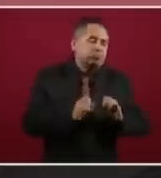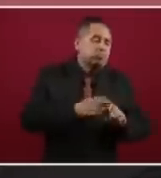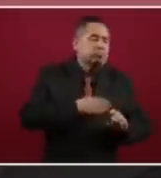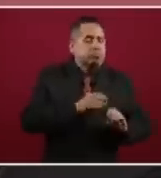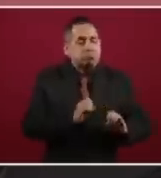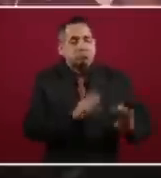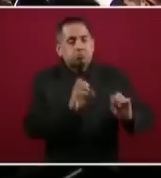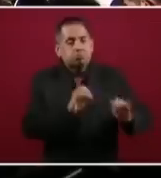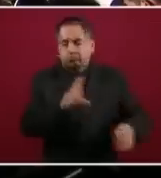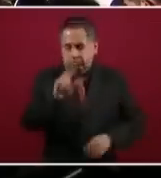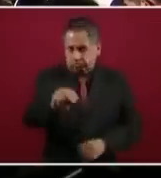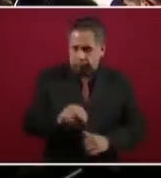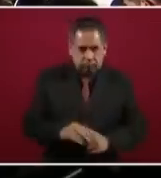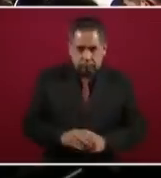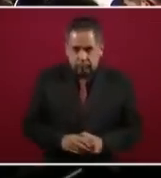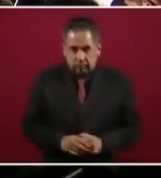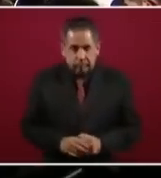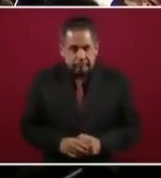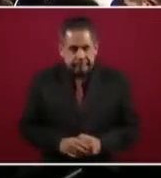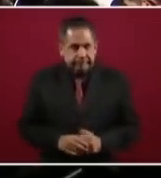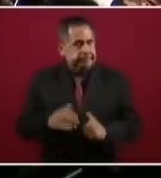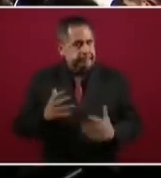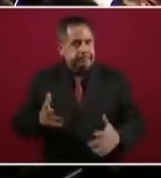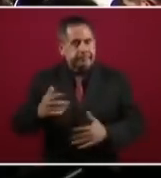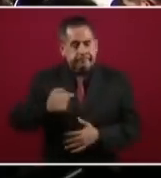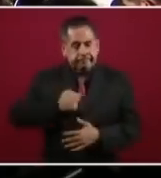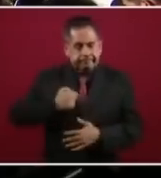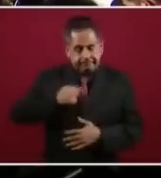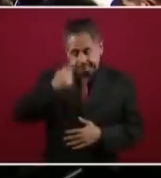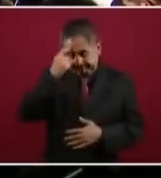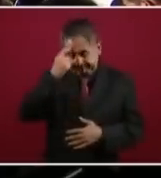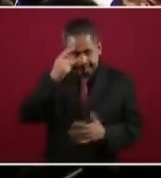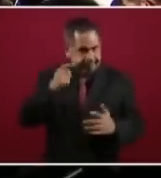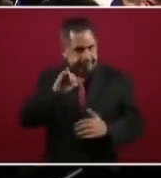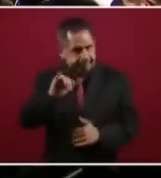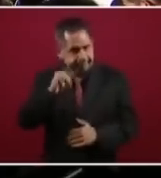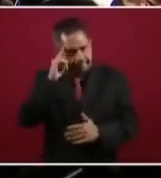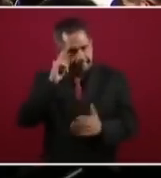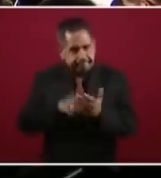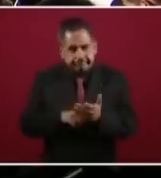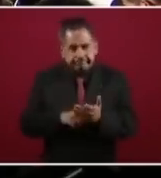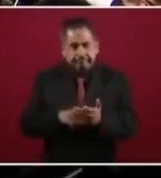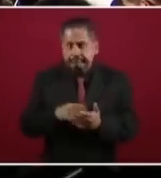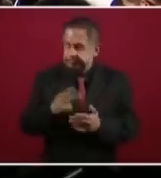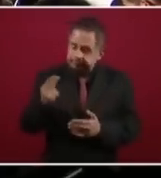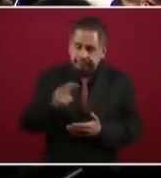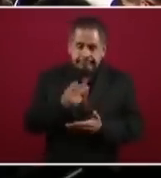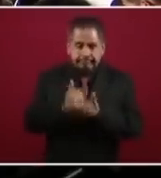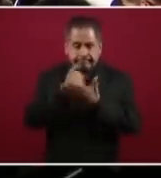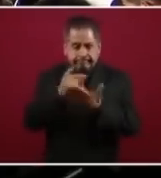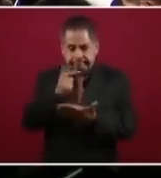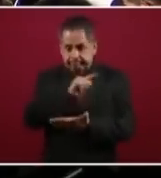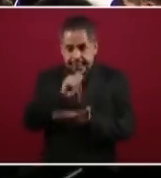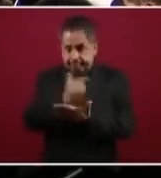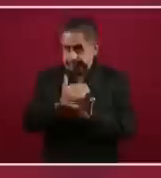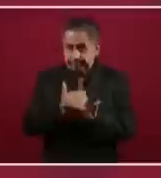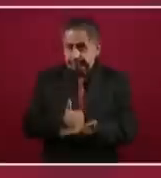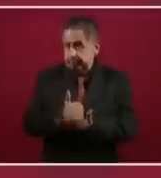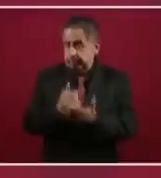situación. Entonces, yo sí creo que esto va a ayudar mucho